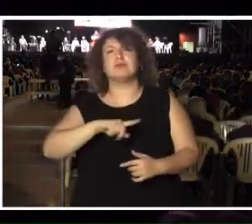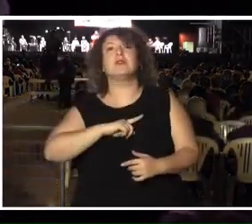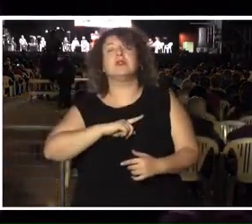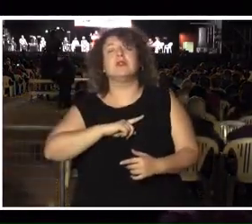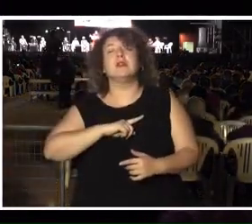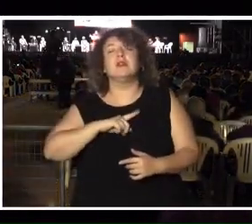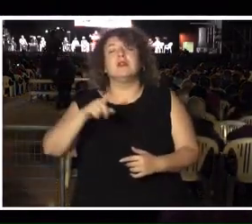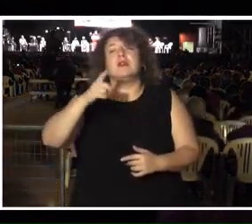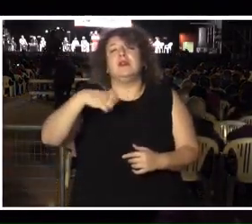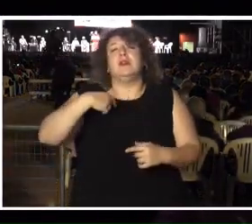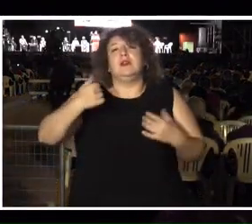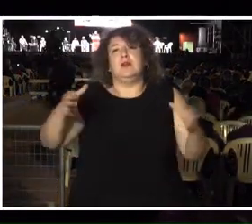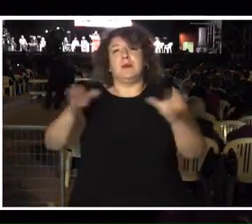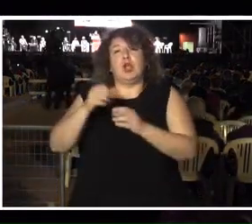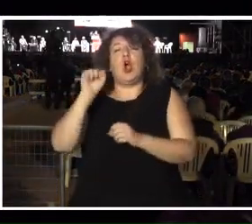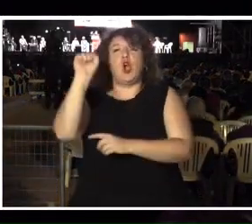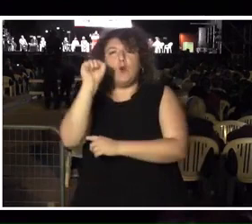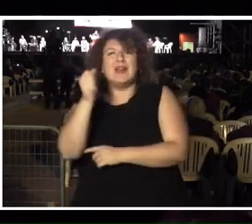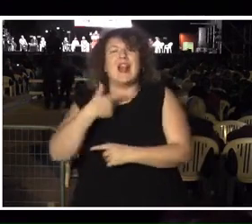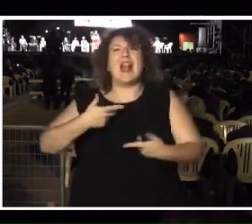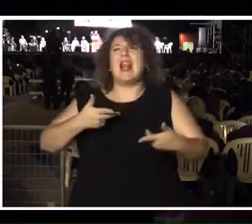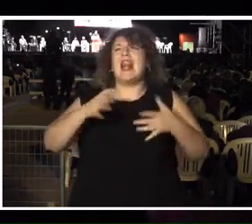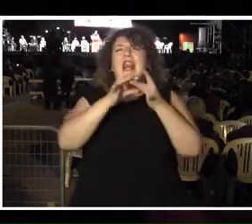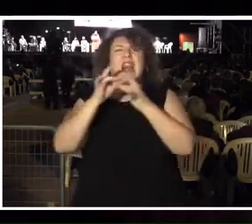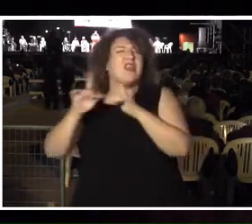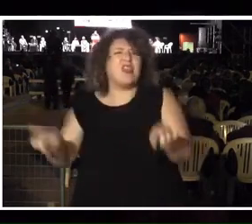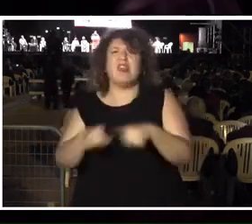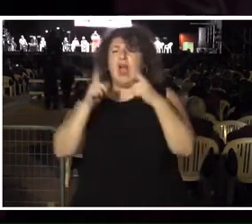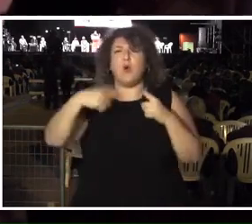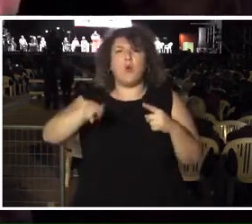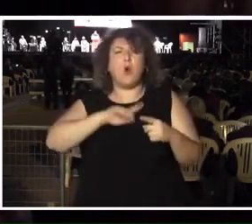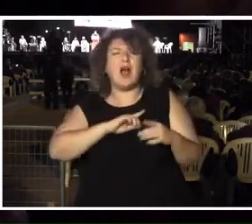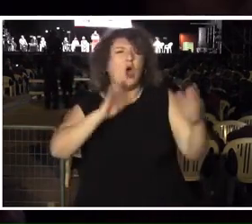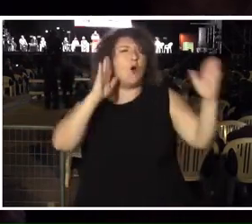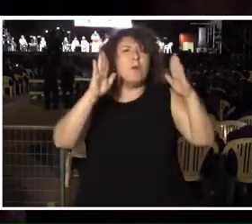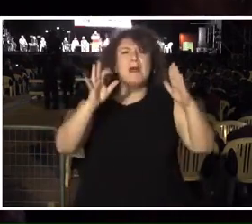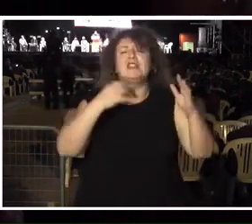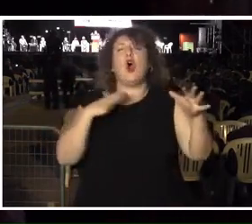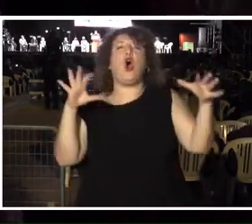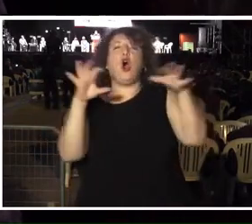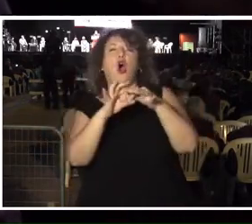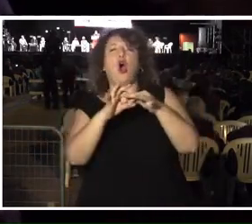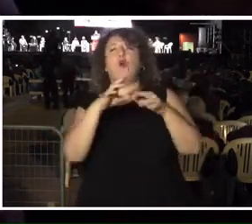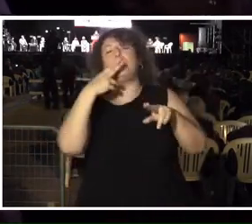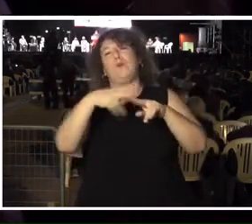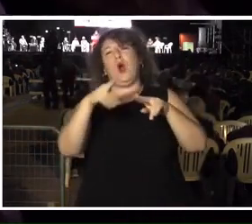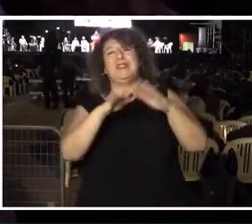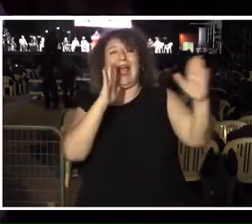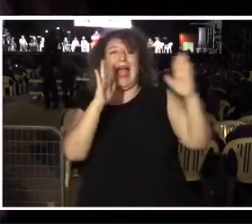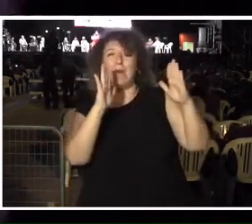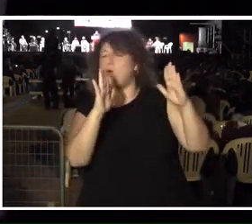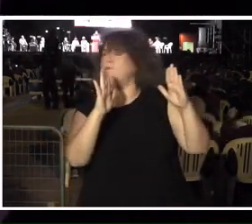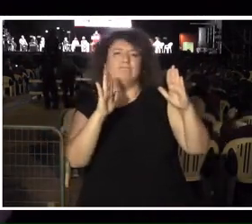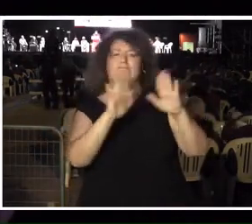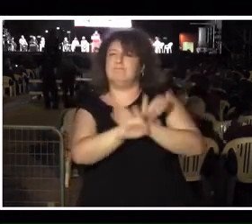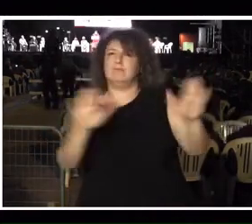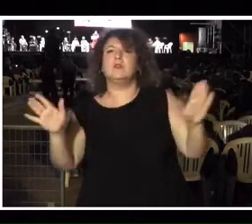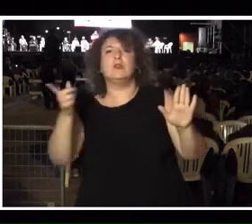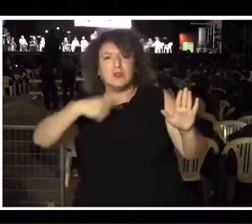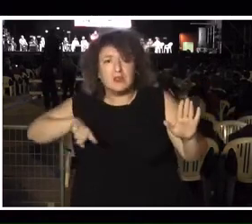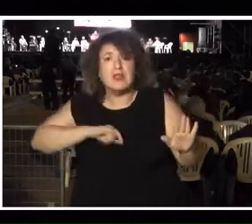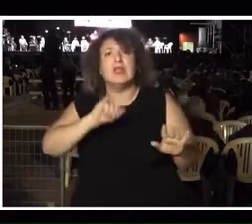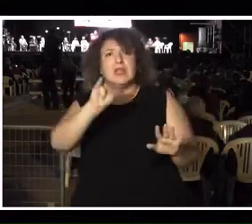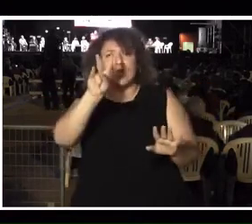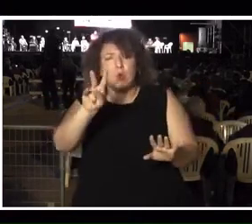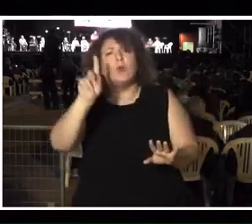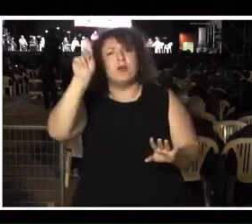por encima de sus líderes, de coyunturas, de gobiernos y de alianzas electorales puntuales. Queremos construir unidad a través de Izquierda Unida, pero